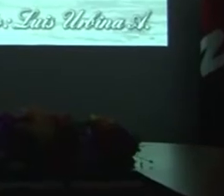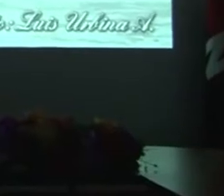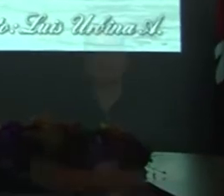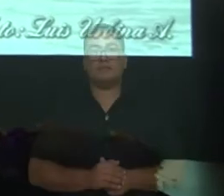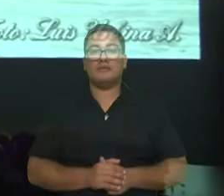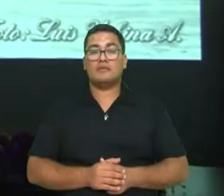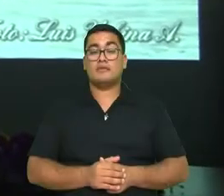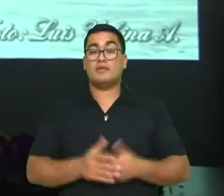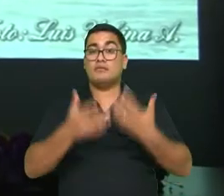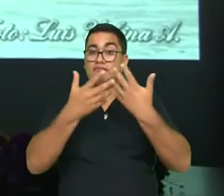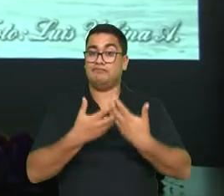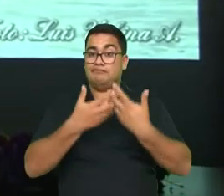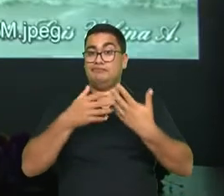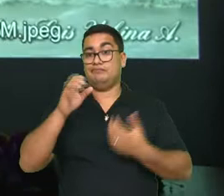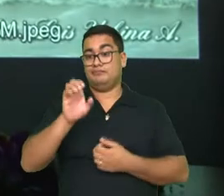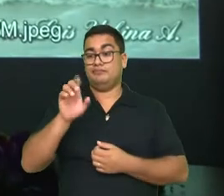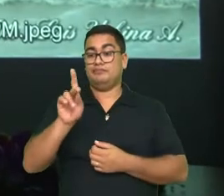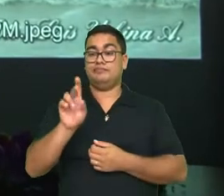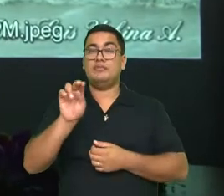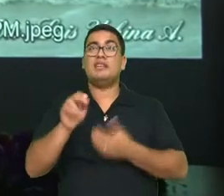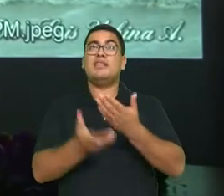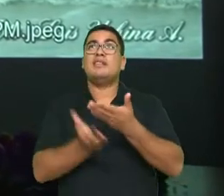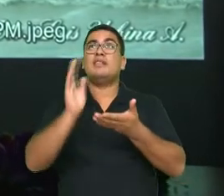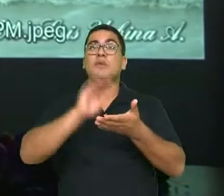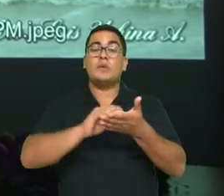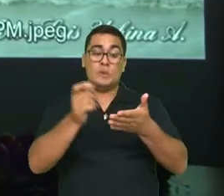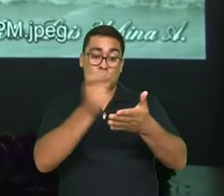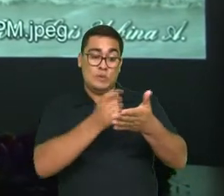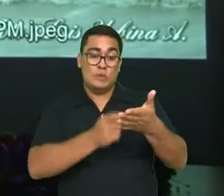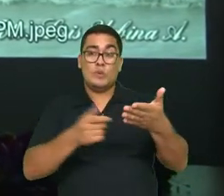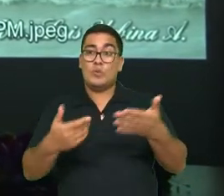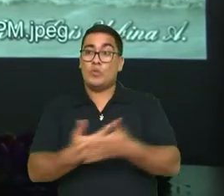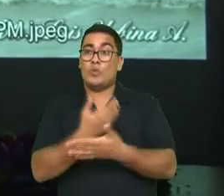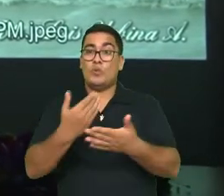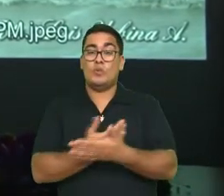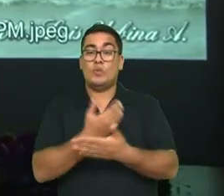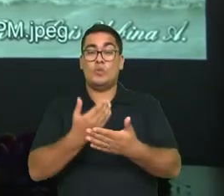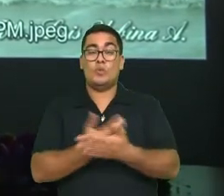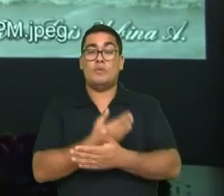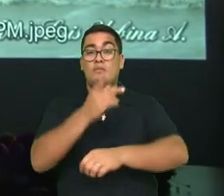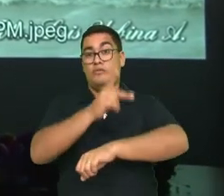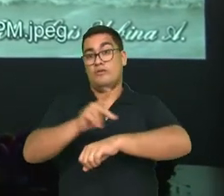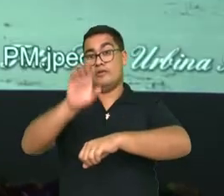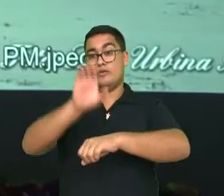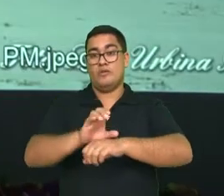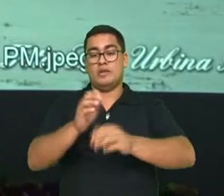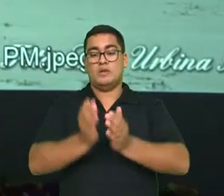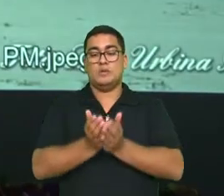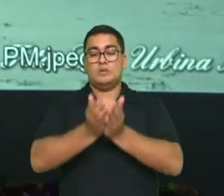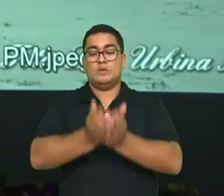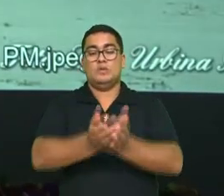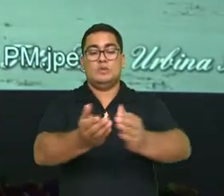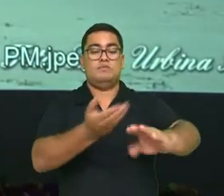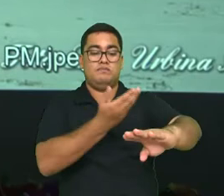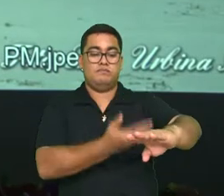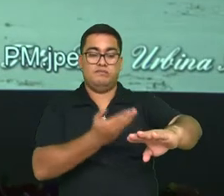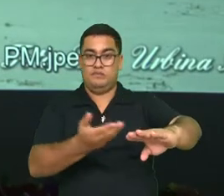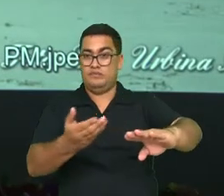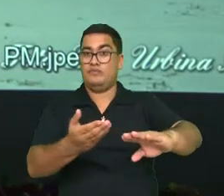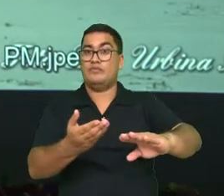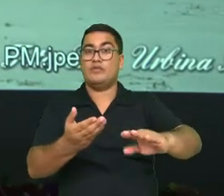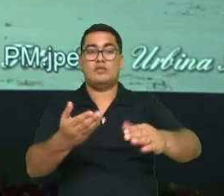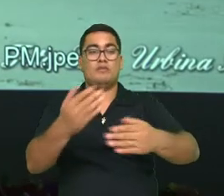La empresa portuaria inició el rediseño de un puerto moderno, el cual sustituirá el muelle de descarga internacional de